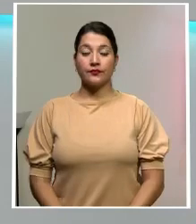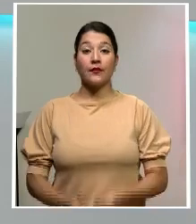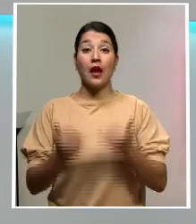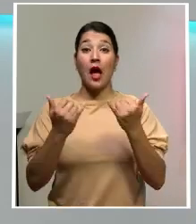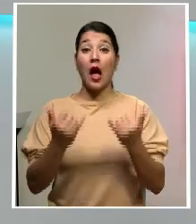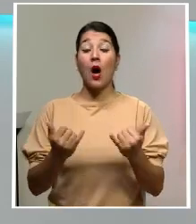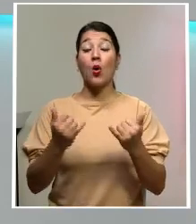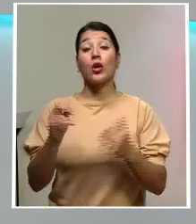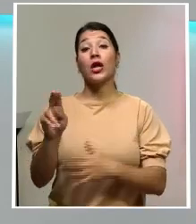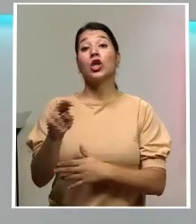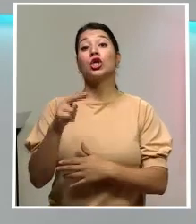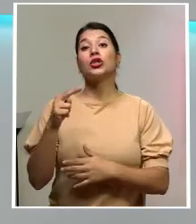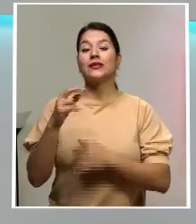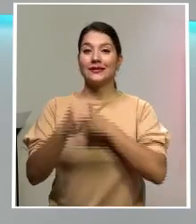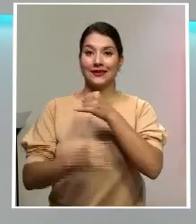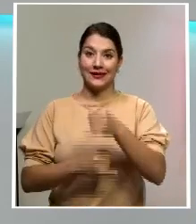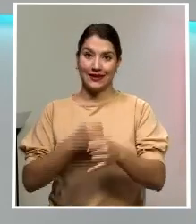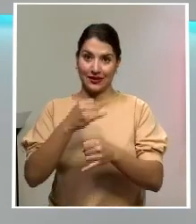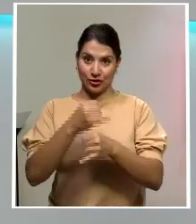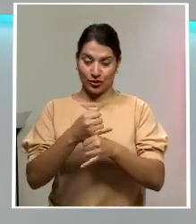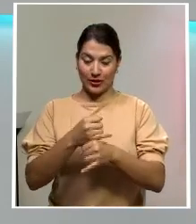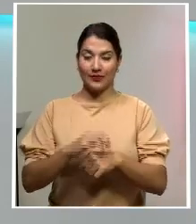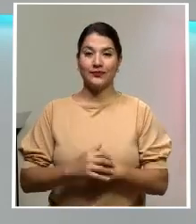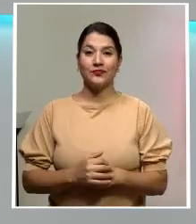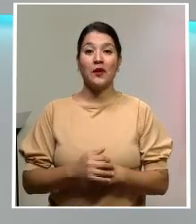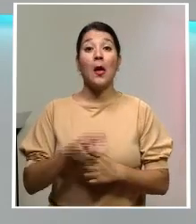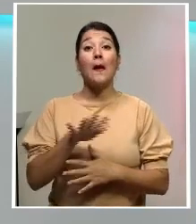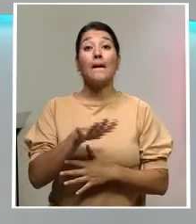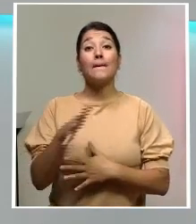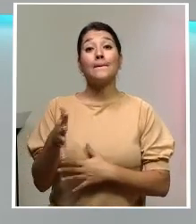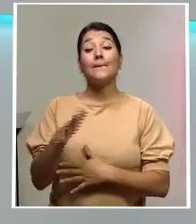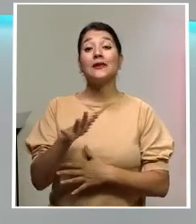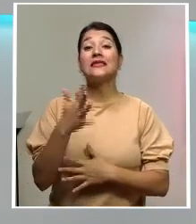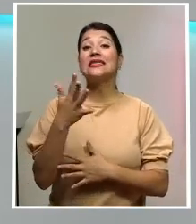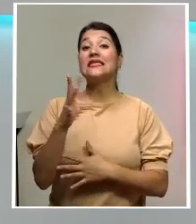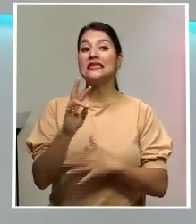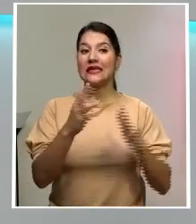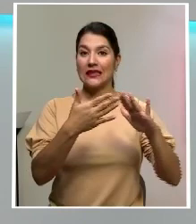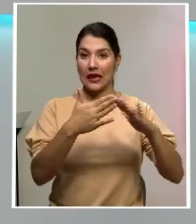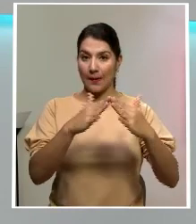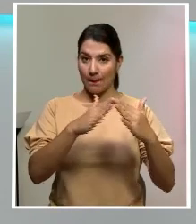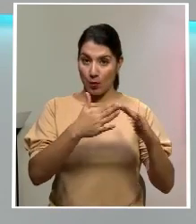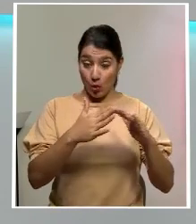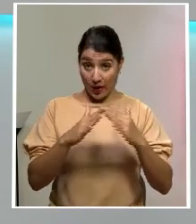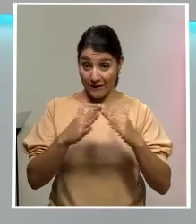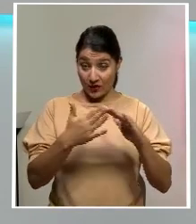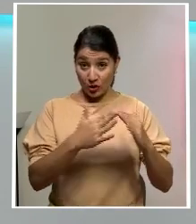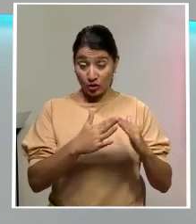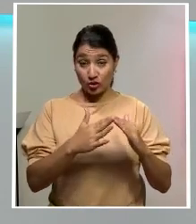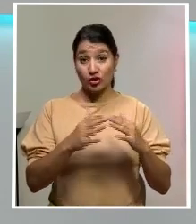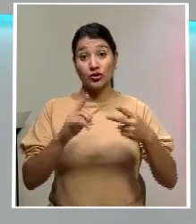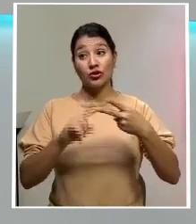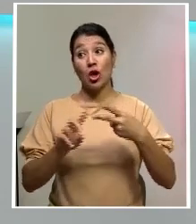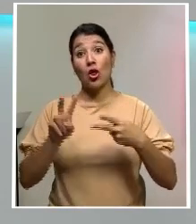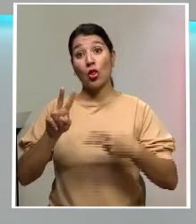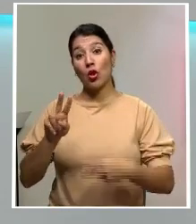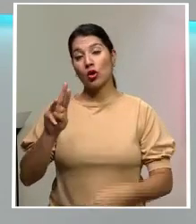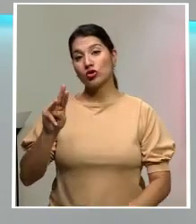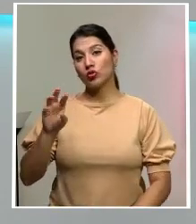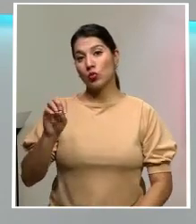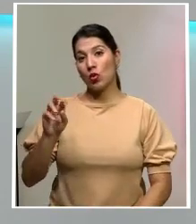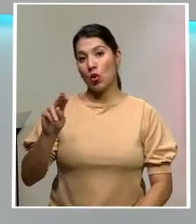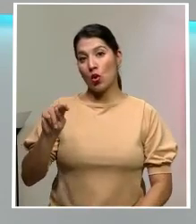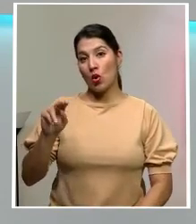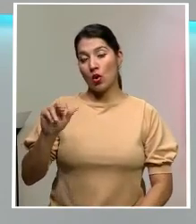Vamos ahora a las noticias internacionales. Al menos 17 pueblos y caseríos y 2 monasterios